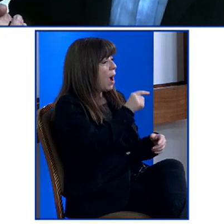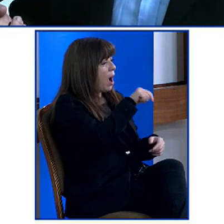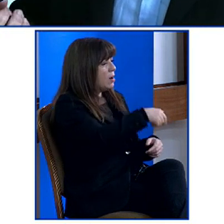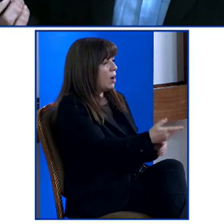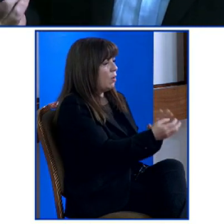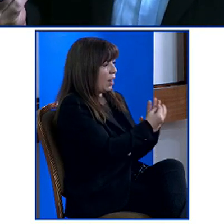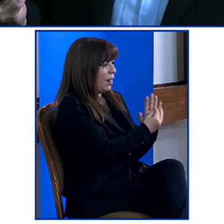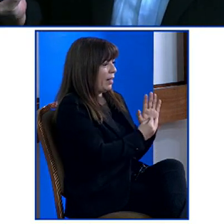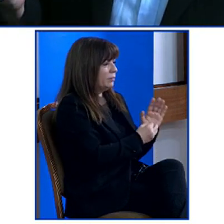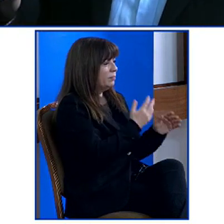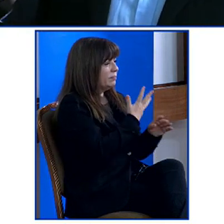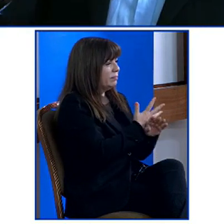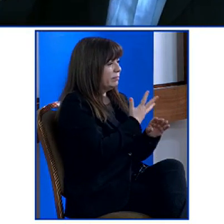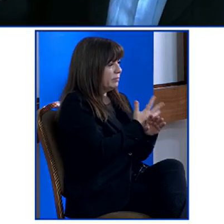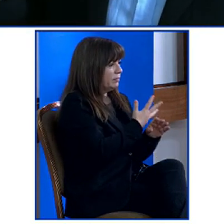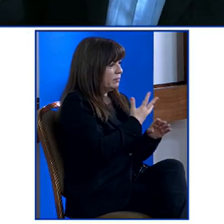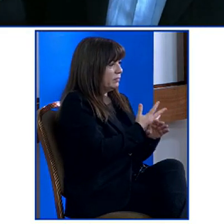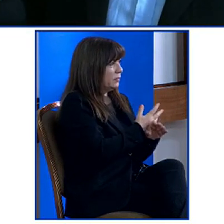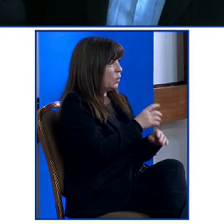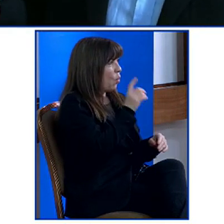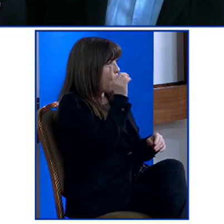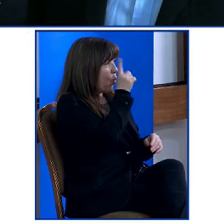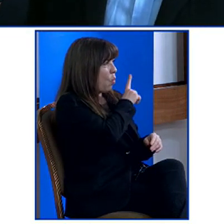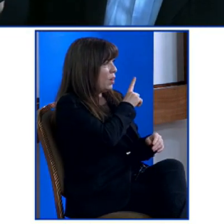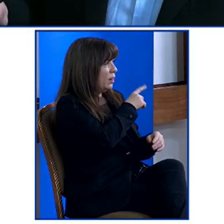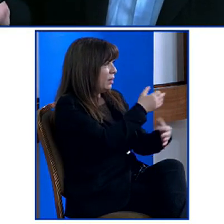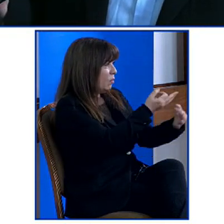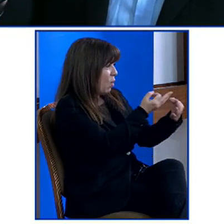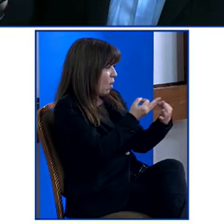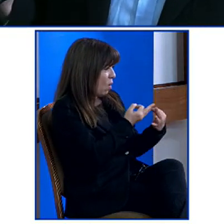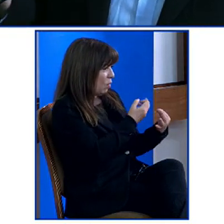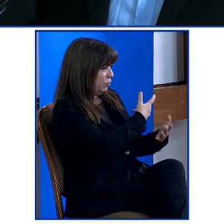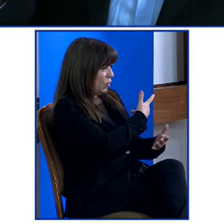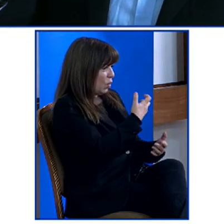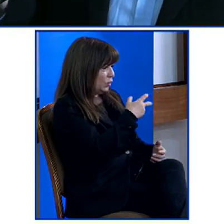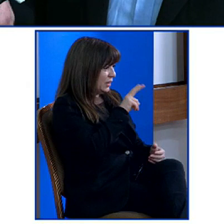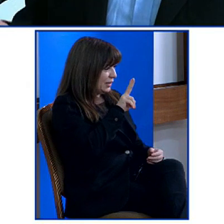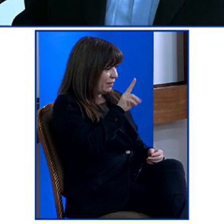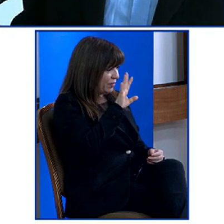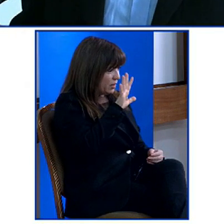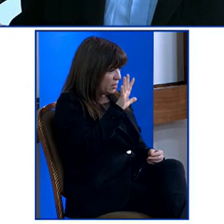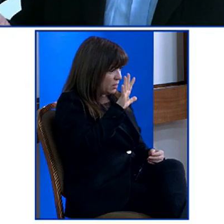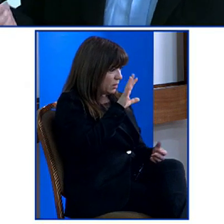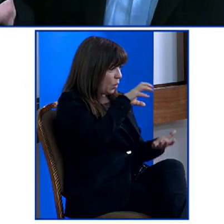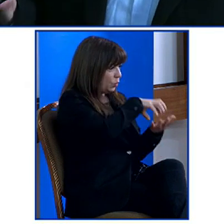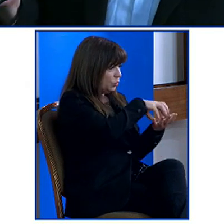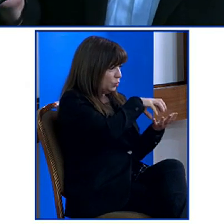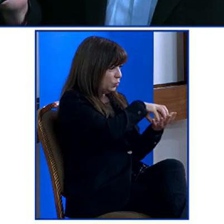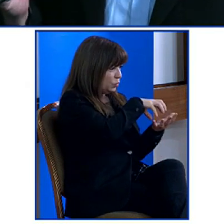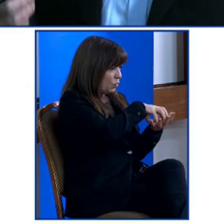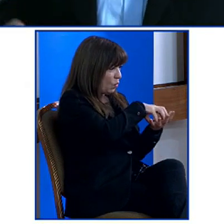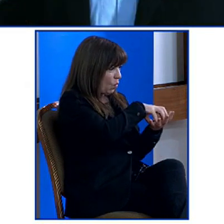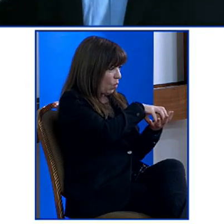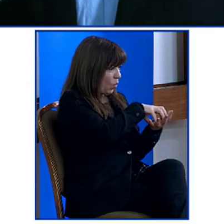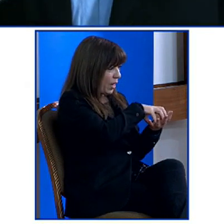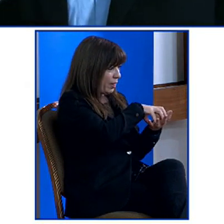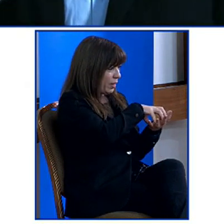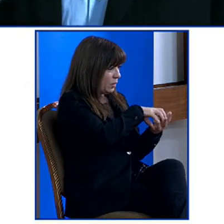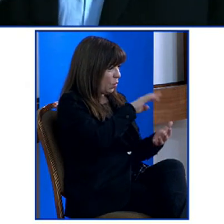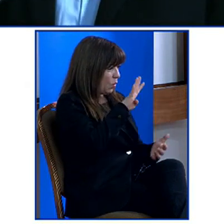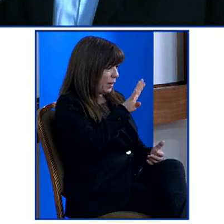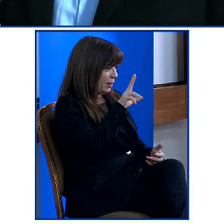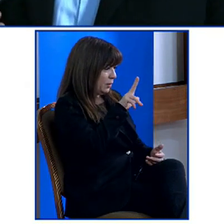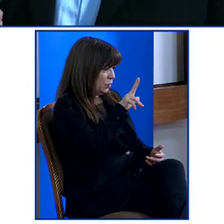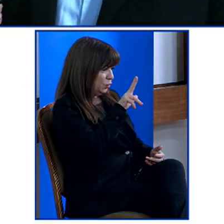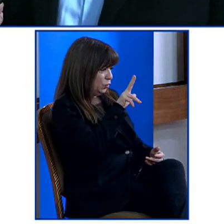datos recogidos en el último recuento, 825 ciudades en 49